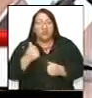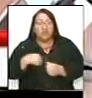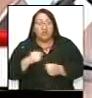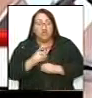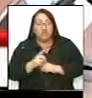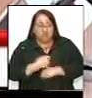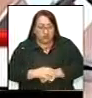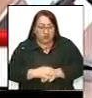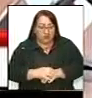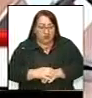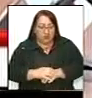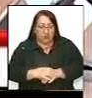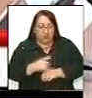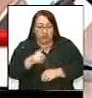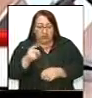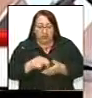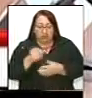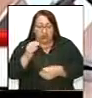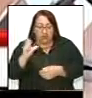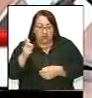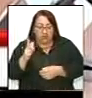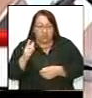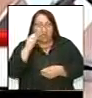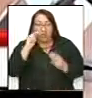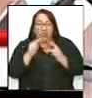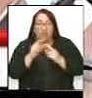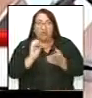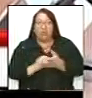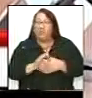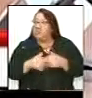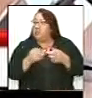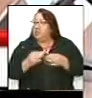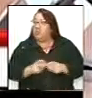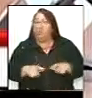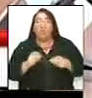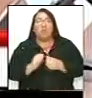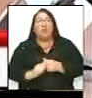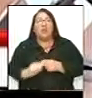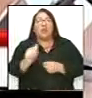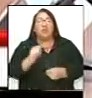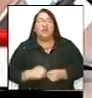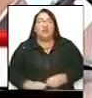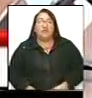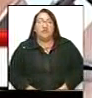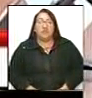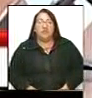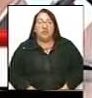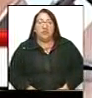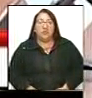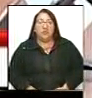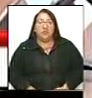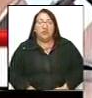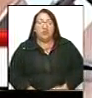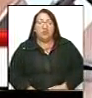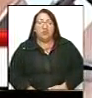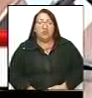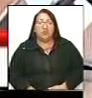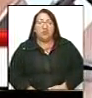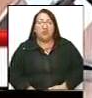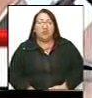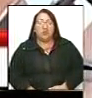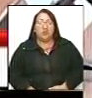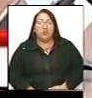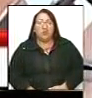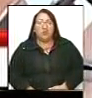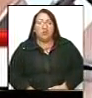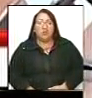pues son ellos los que lideran digamos y conocen más la realidad de los lugares en los más alejados a los que falta digamos este estado por estas brechas